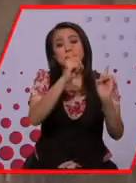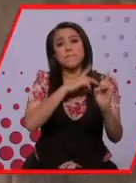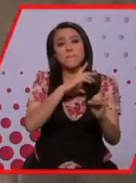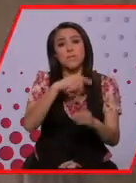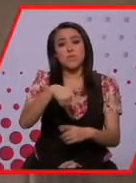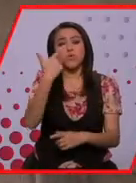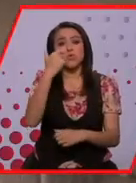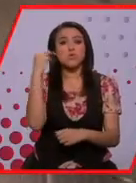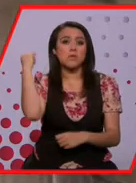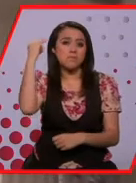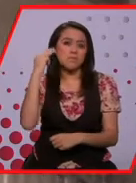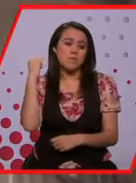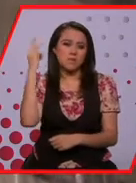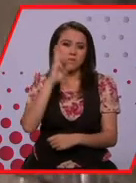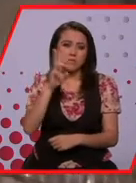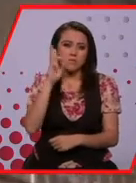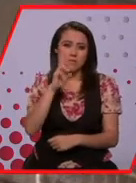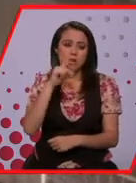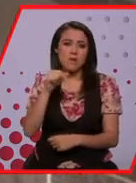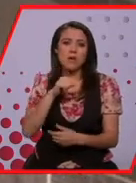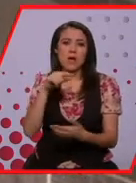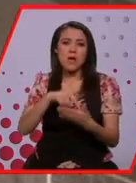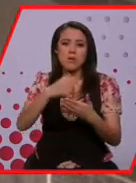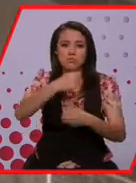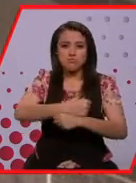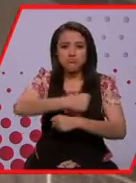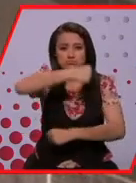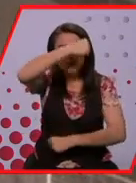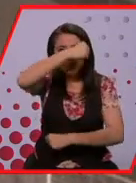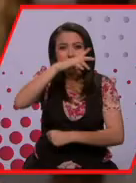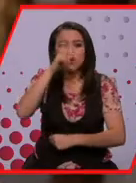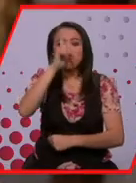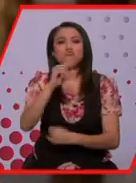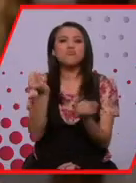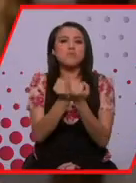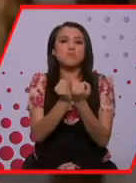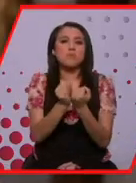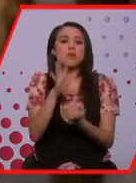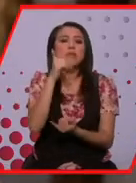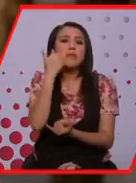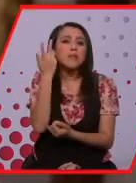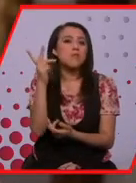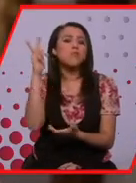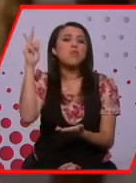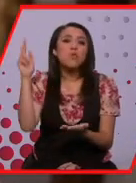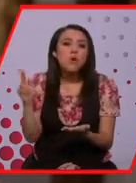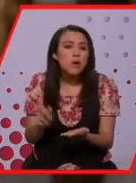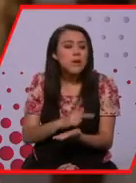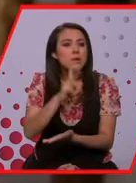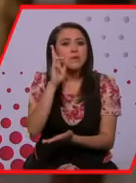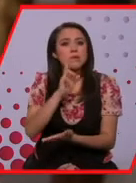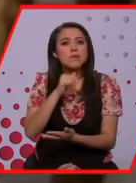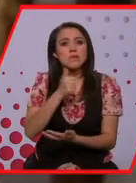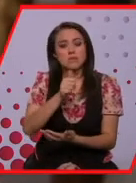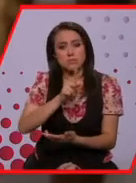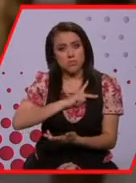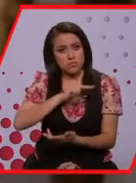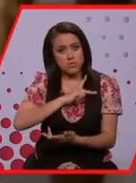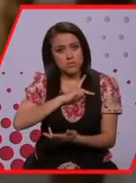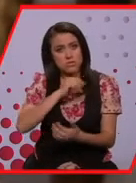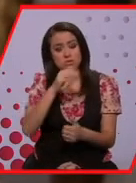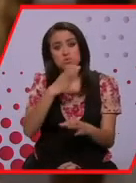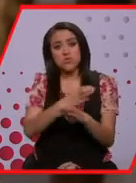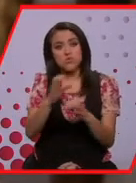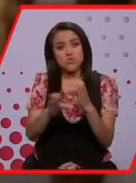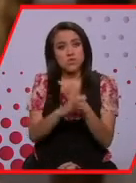pasado 12 de marzo, que detectaron el balcón abierto y luces en su interior. Yo quiero recuperar todas y cada una de nuestras pertenencias.